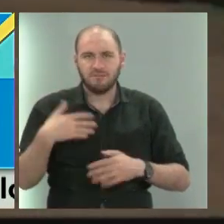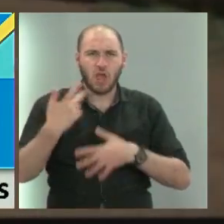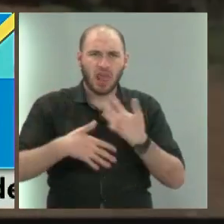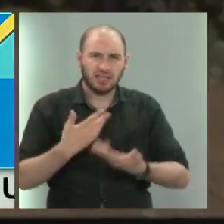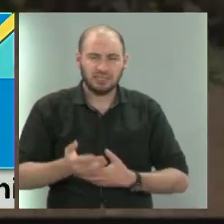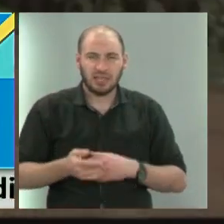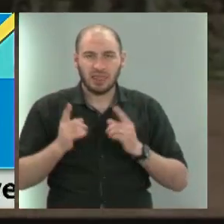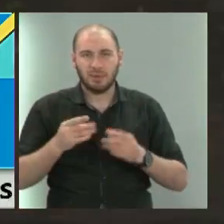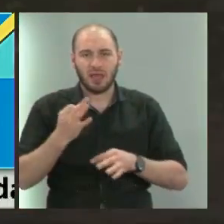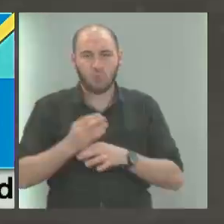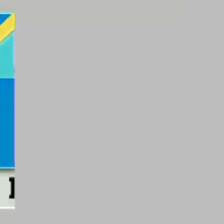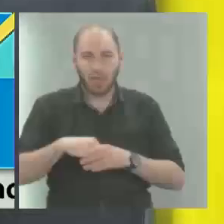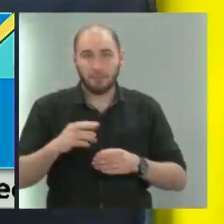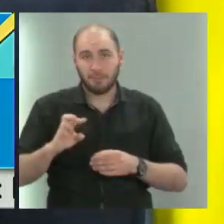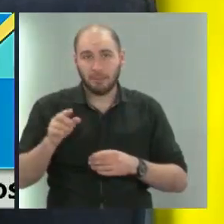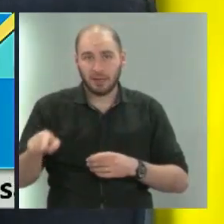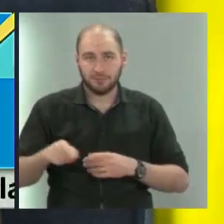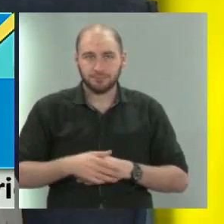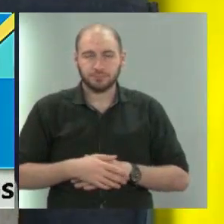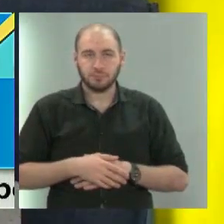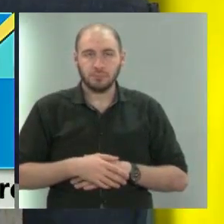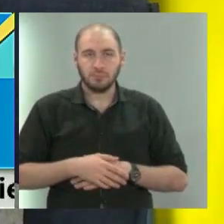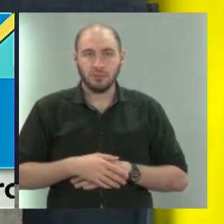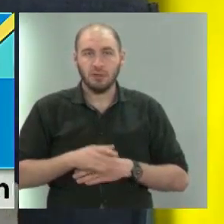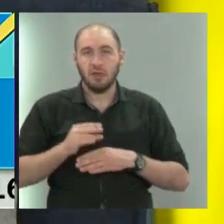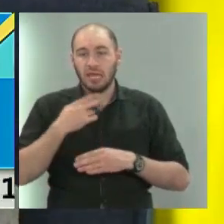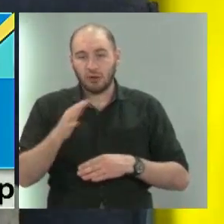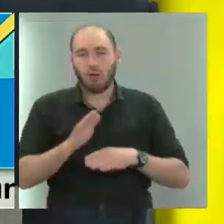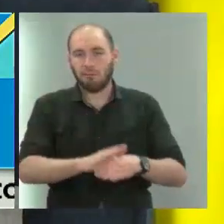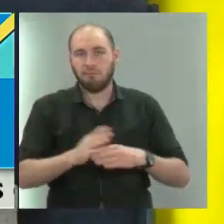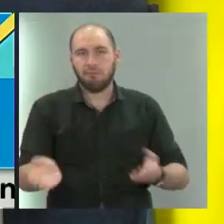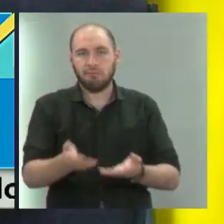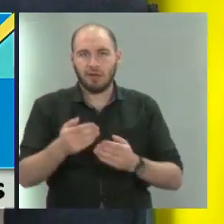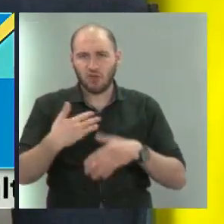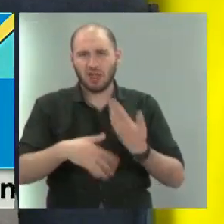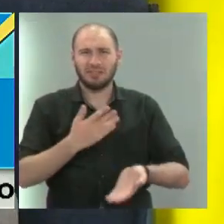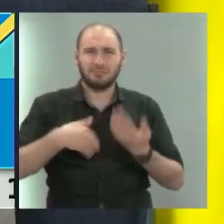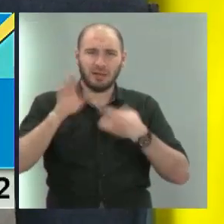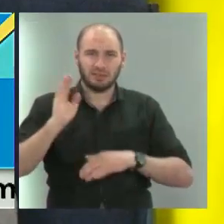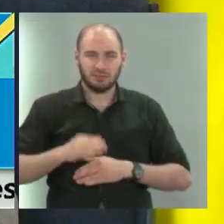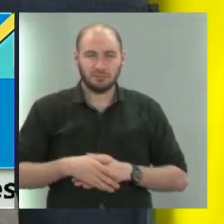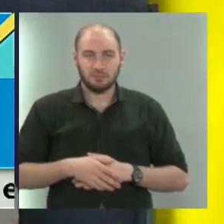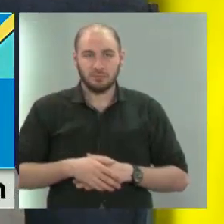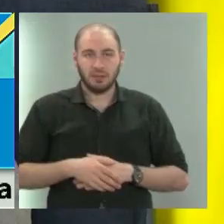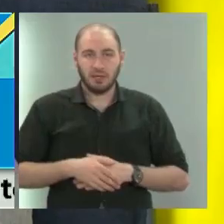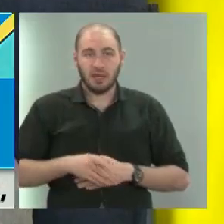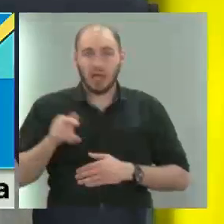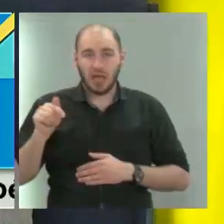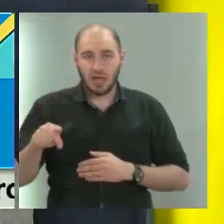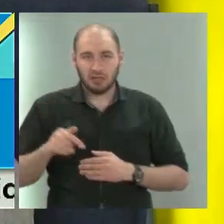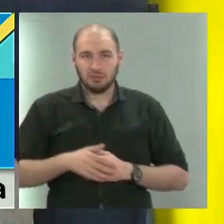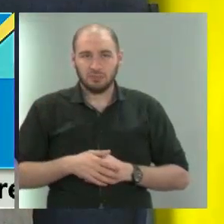violencia, incluso escolar a través del papá, que lo apaña a su hijo y entonces genera más violencia. Y todo eso es lo que tiene